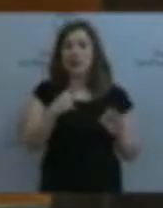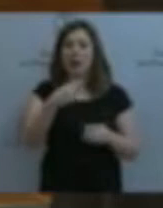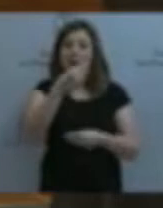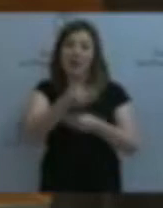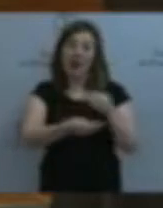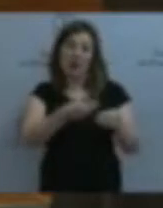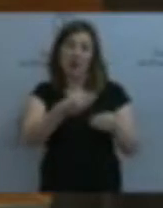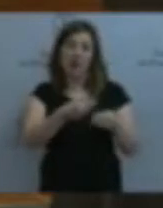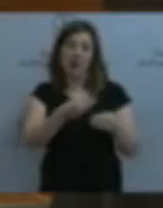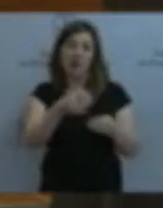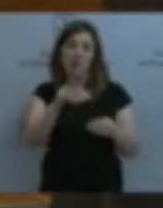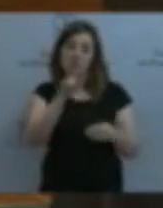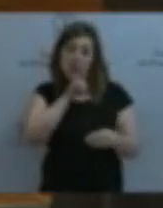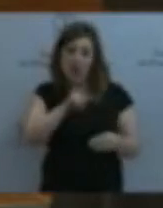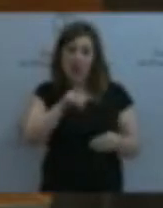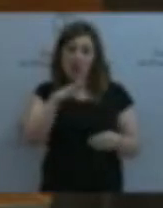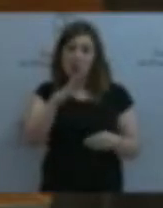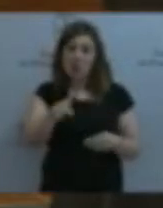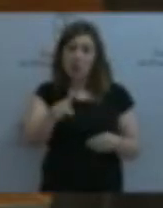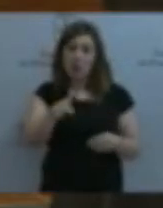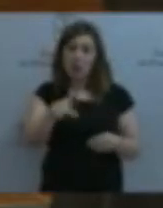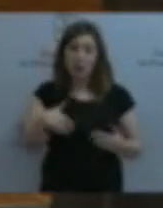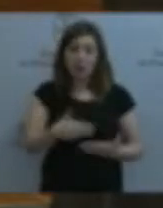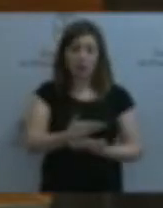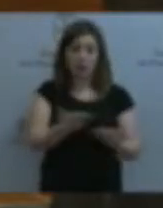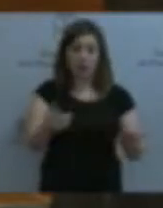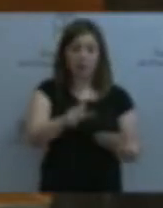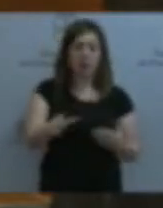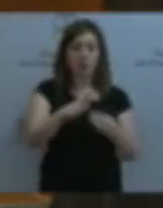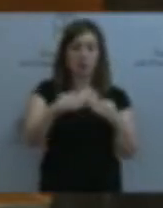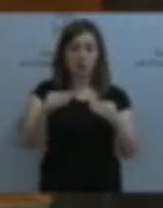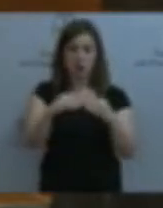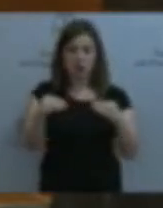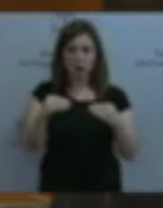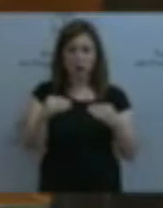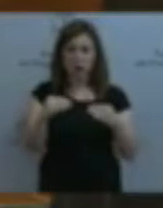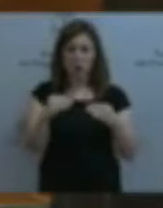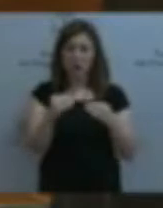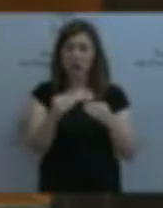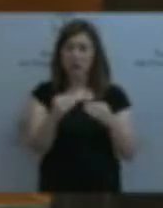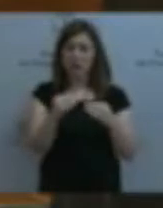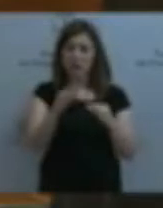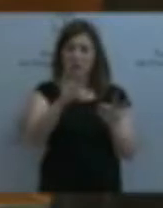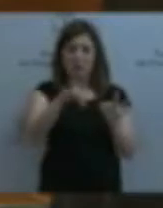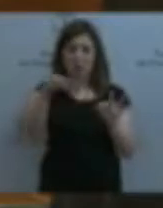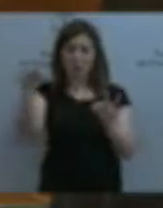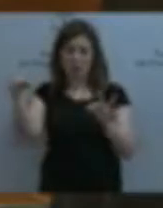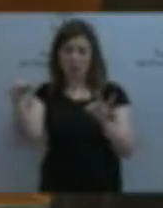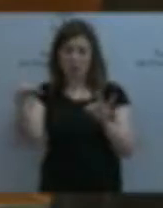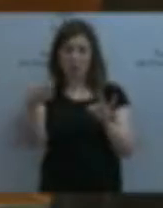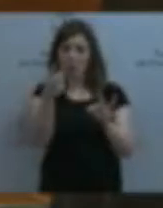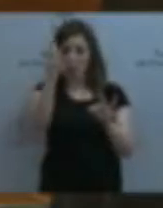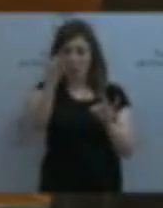inadecuada consistente en poner a disposición de los usuarios una cantidad muy escasa de pinchos más económicos.